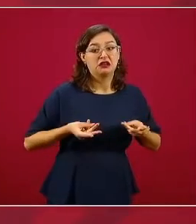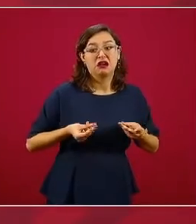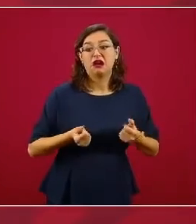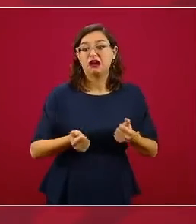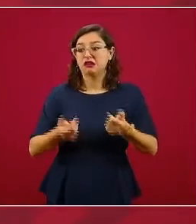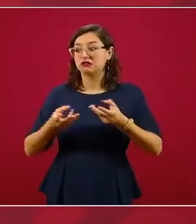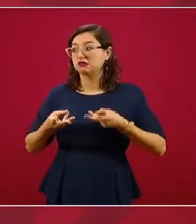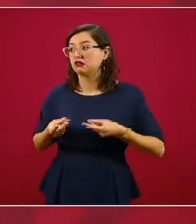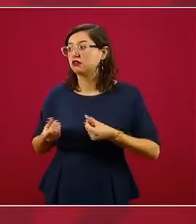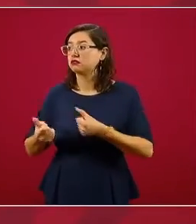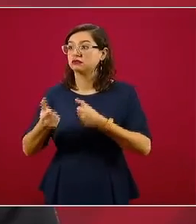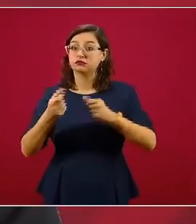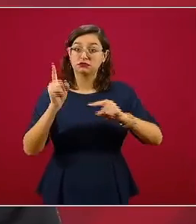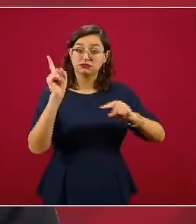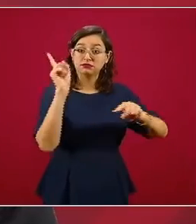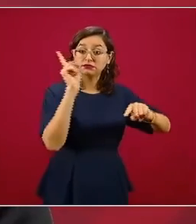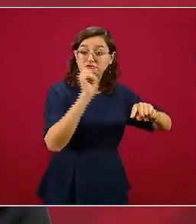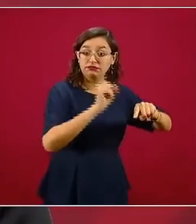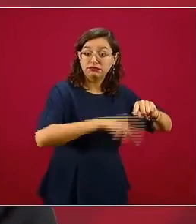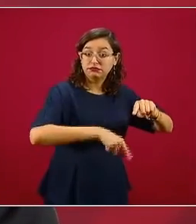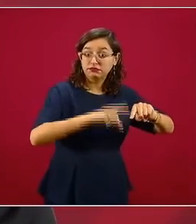pues hay